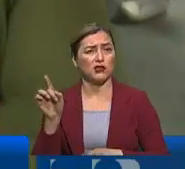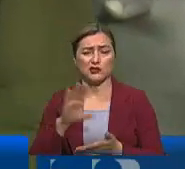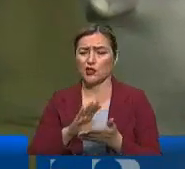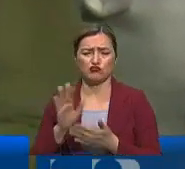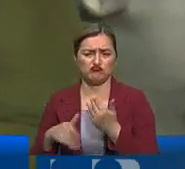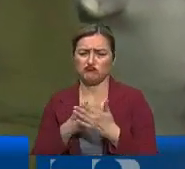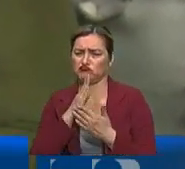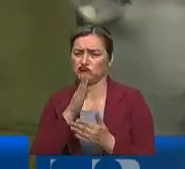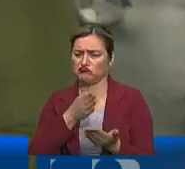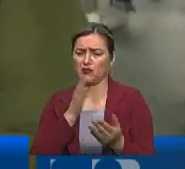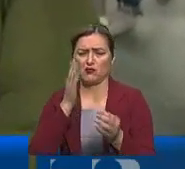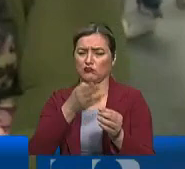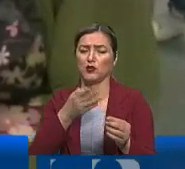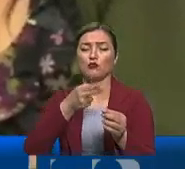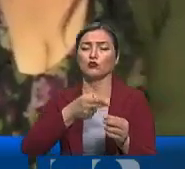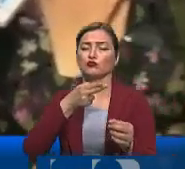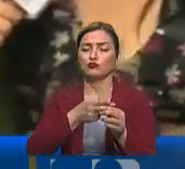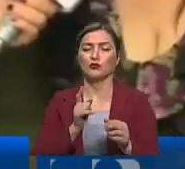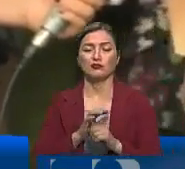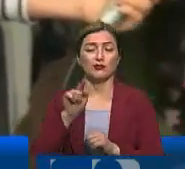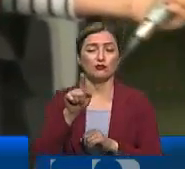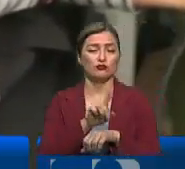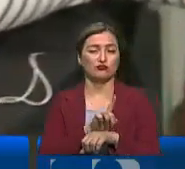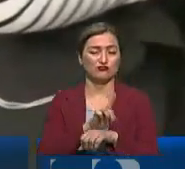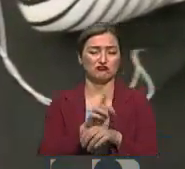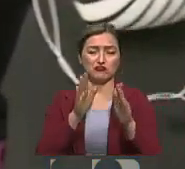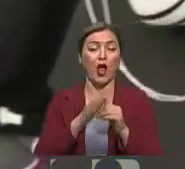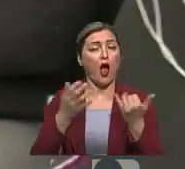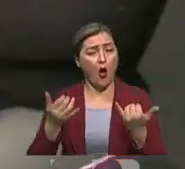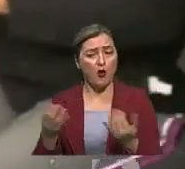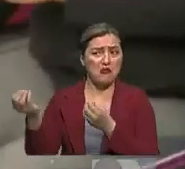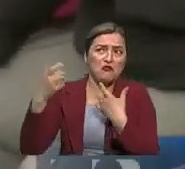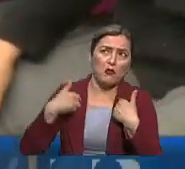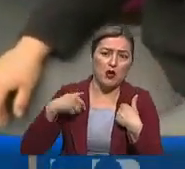centros, pero el día de hoy me he enterado que va a haber unas especialidades como